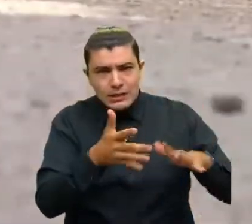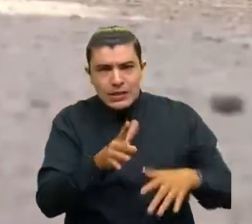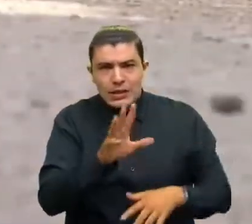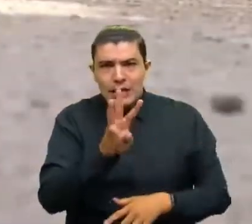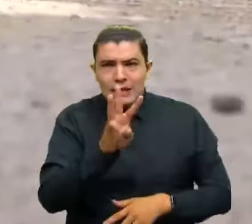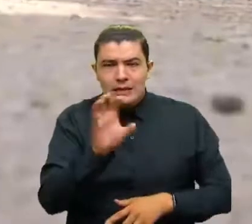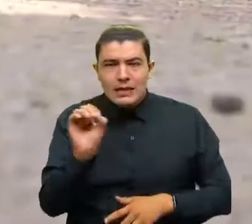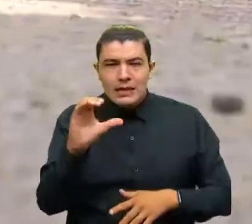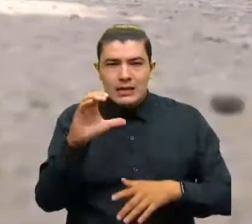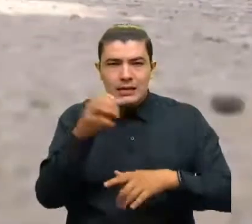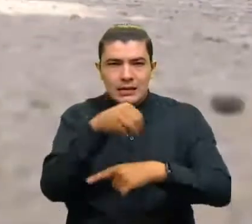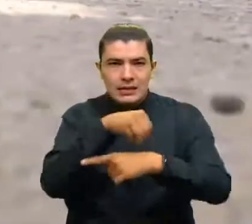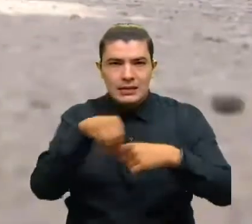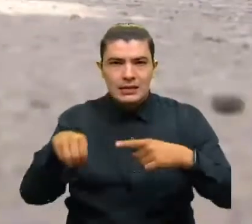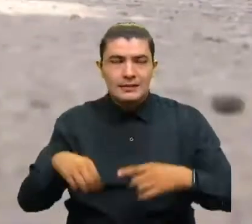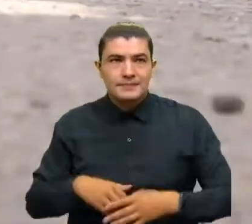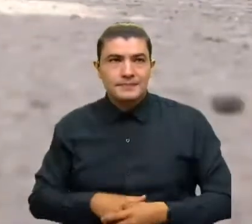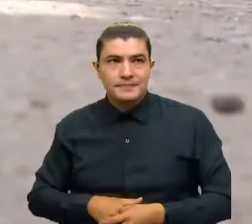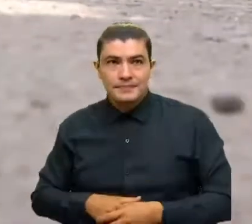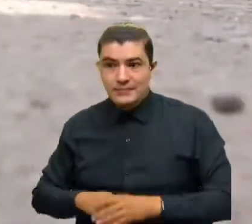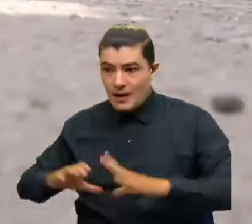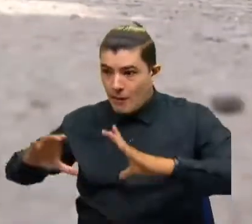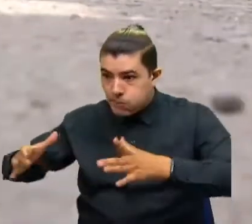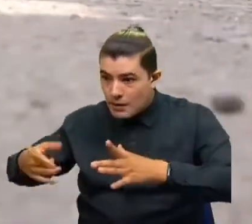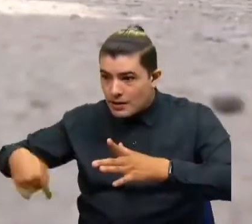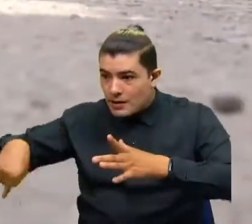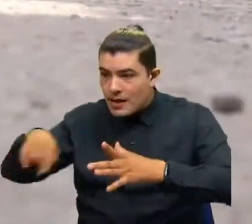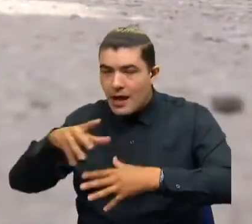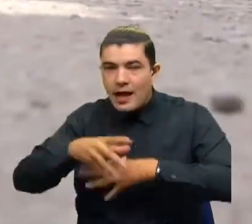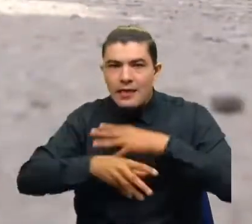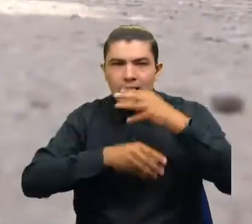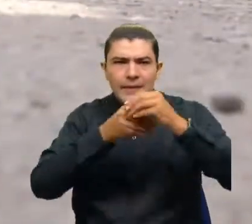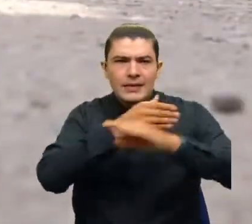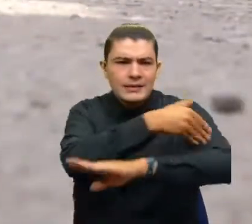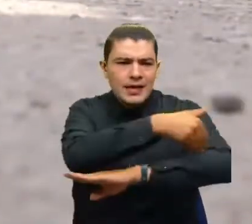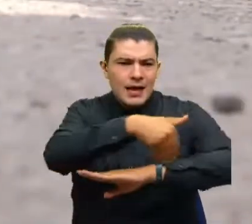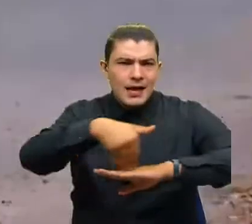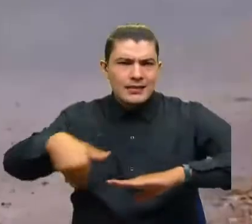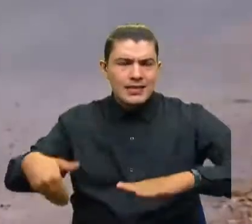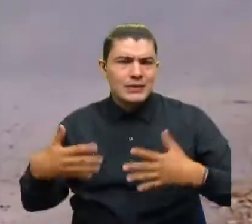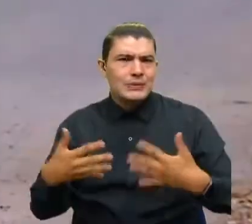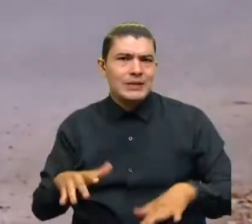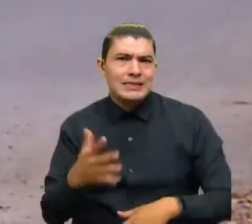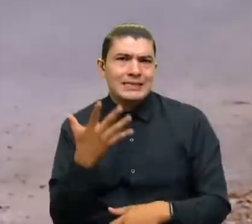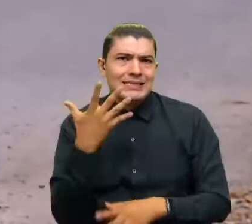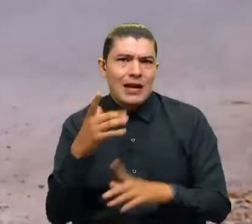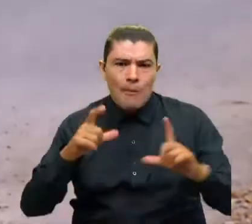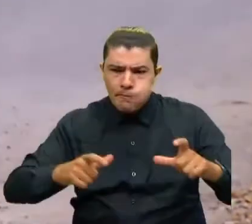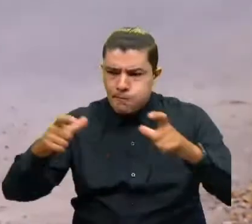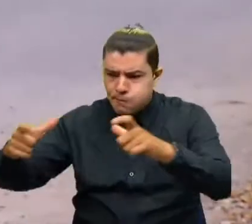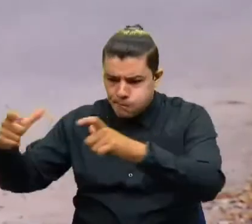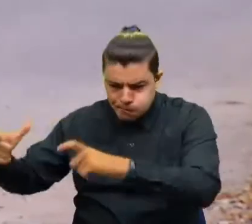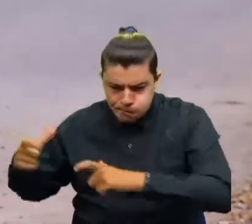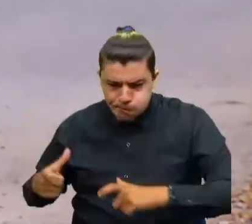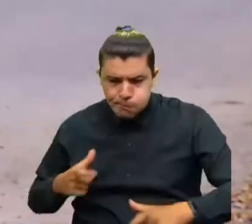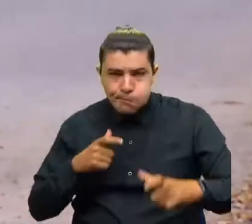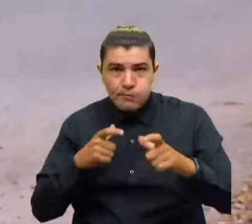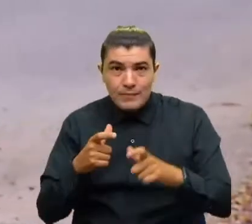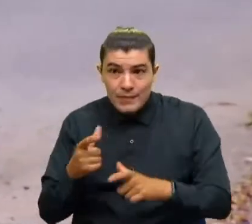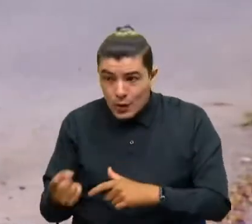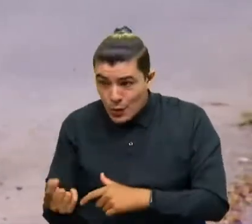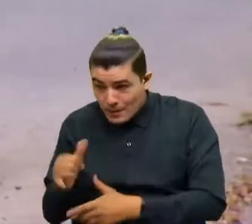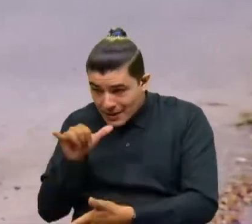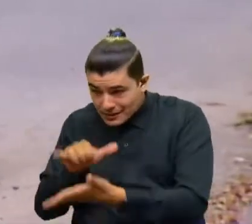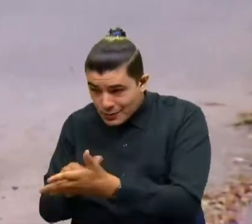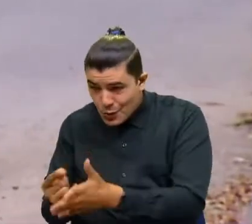menos 30 centímetros. Al igual que este cráter, la calle se encuentra con 5 más. Y como esta calle, hay muchas en toda